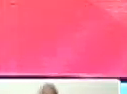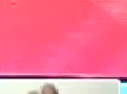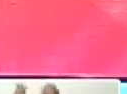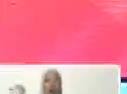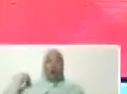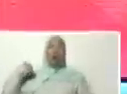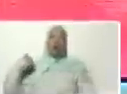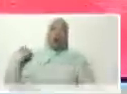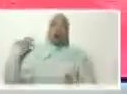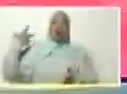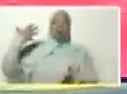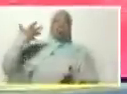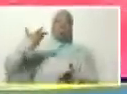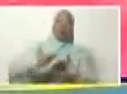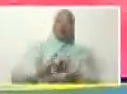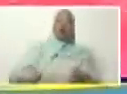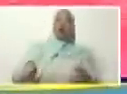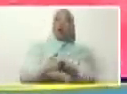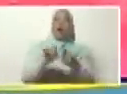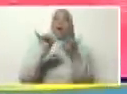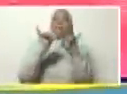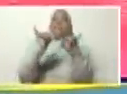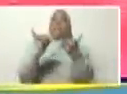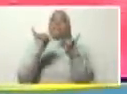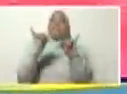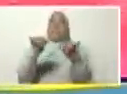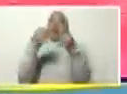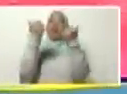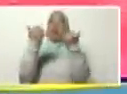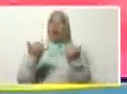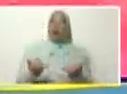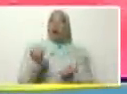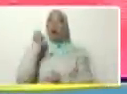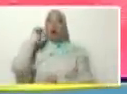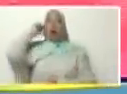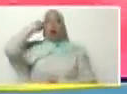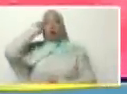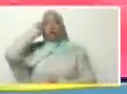porque es una misma lucha, al final, Mayerling.